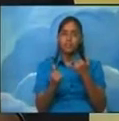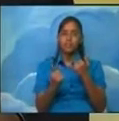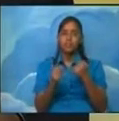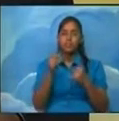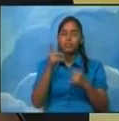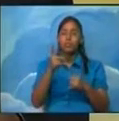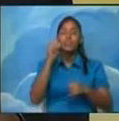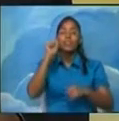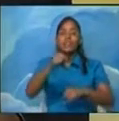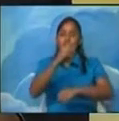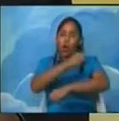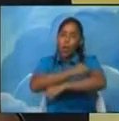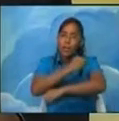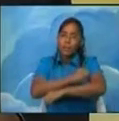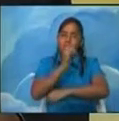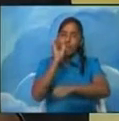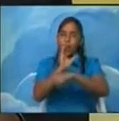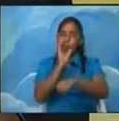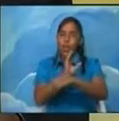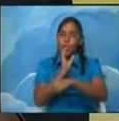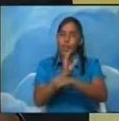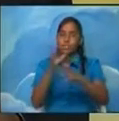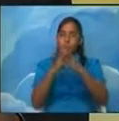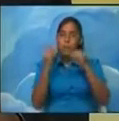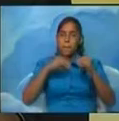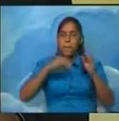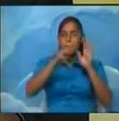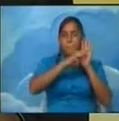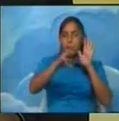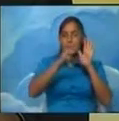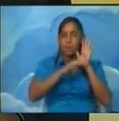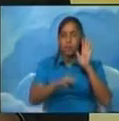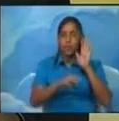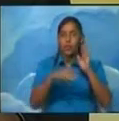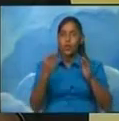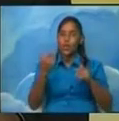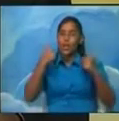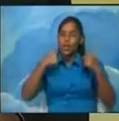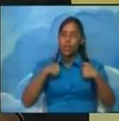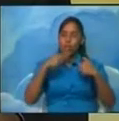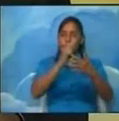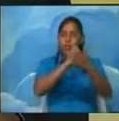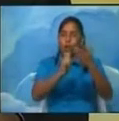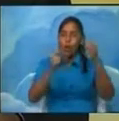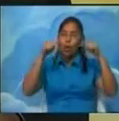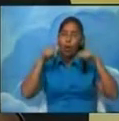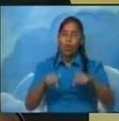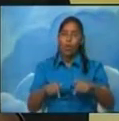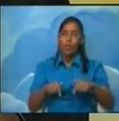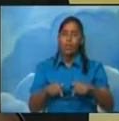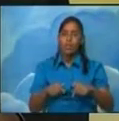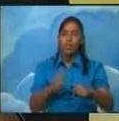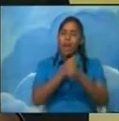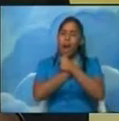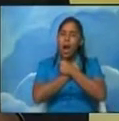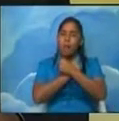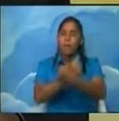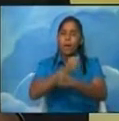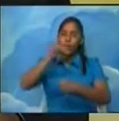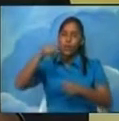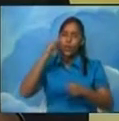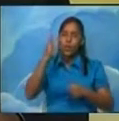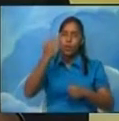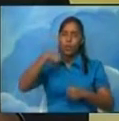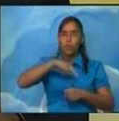Si obedecieres cuidadosamente a mis mandamientos que yo os prescribo hoy, amando a Jehová vuestro